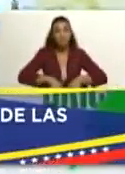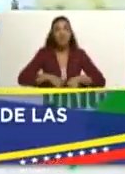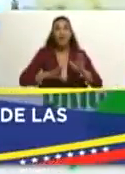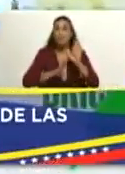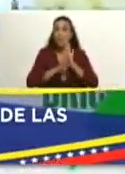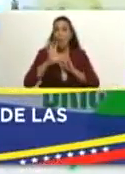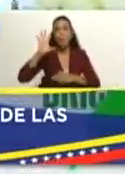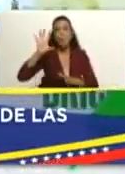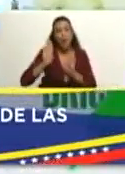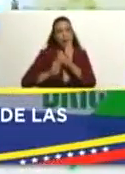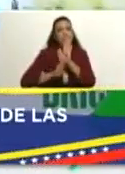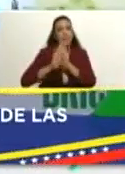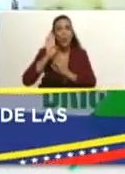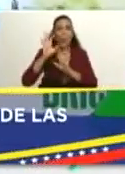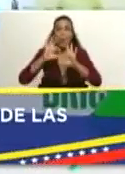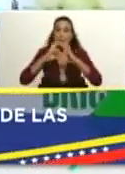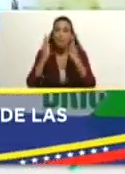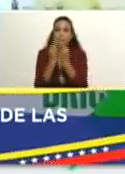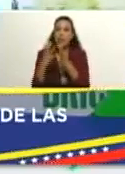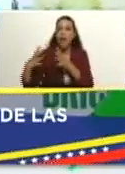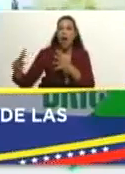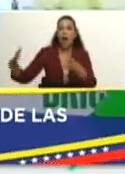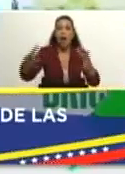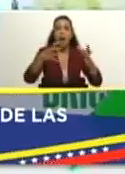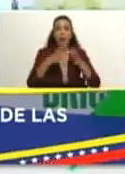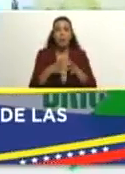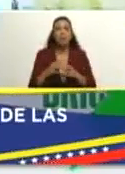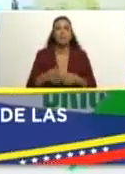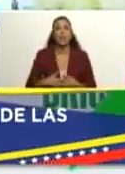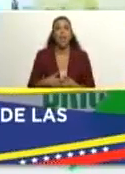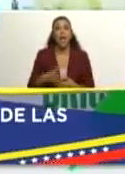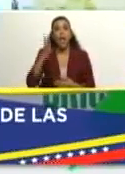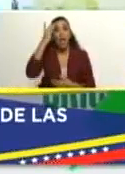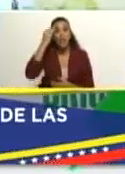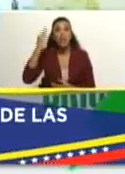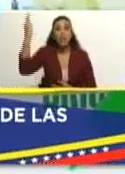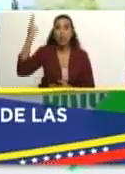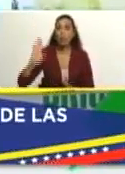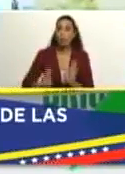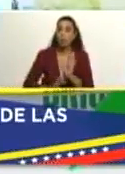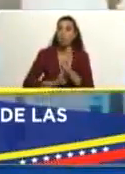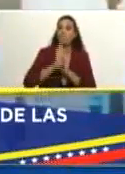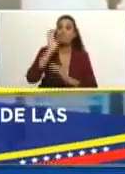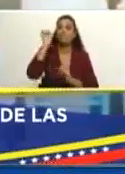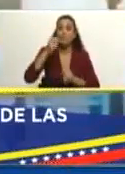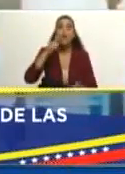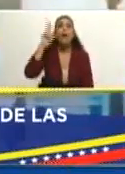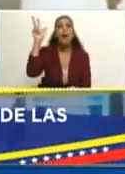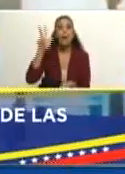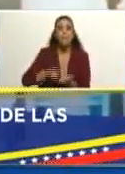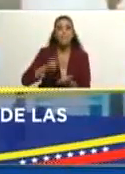como país, como gran familia que somos. Dios proveerá. Amén.